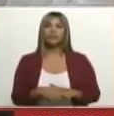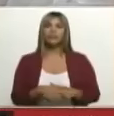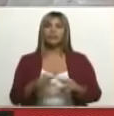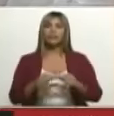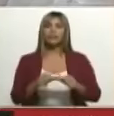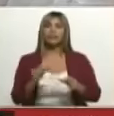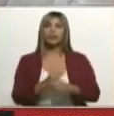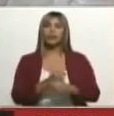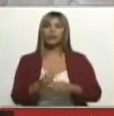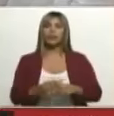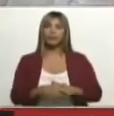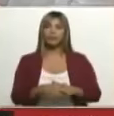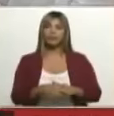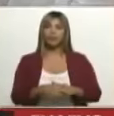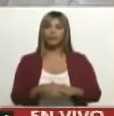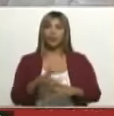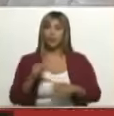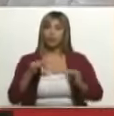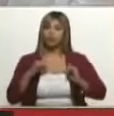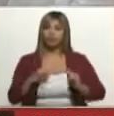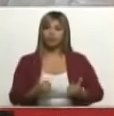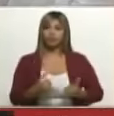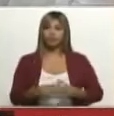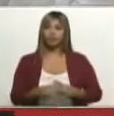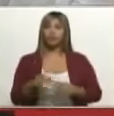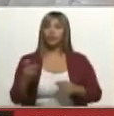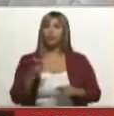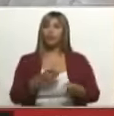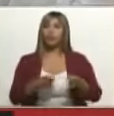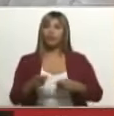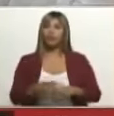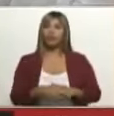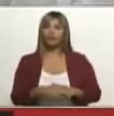seguiremos trabajando, no descansaremos, buscaremos